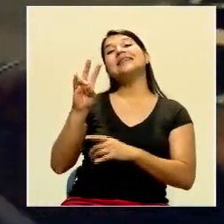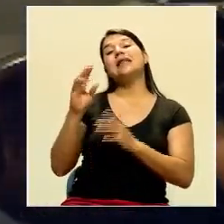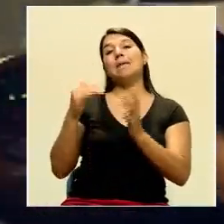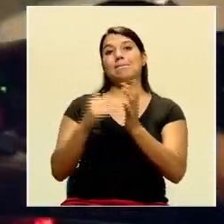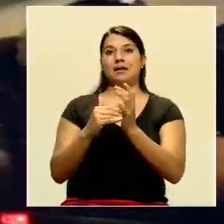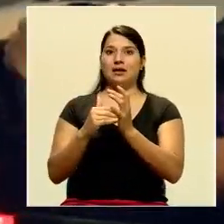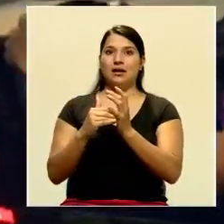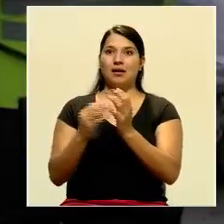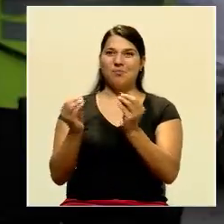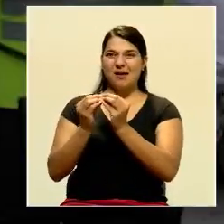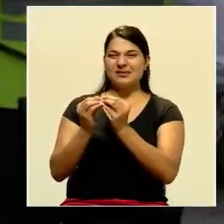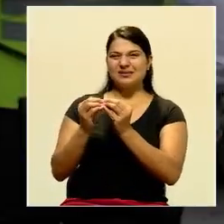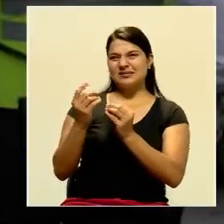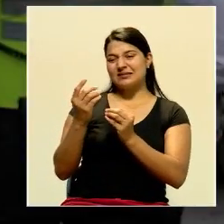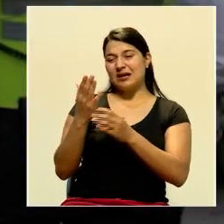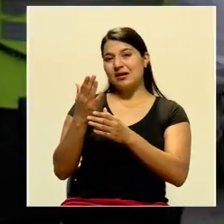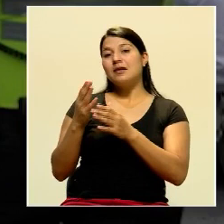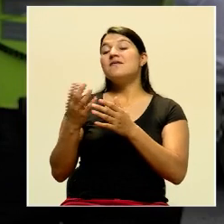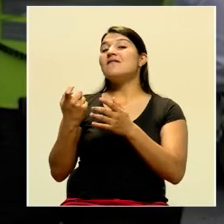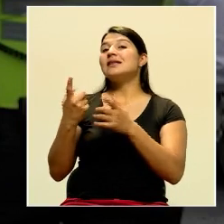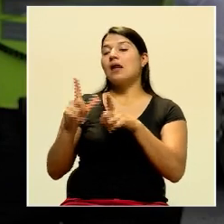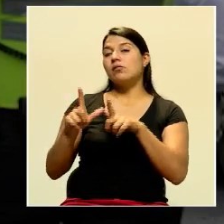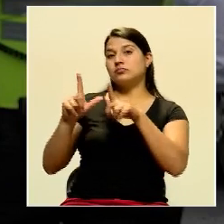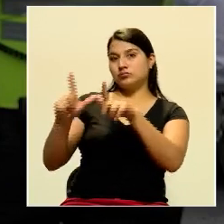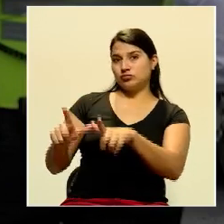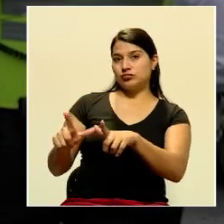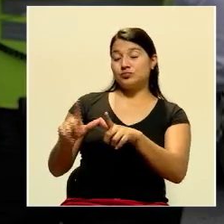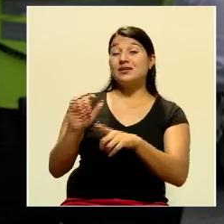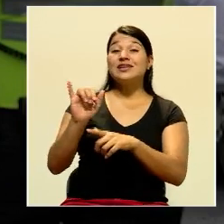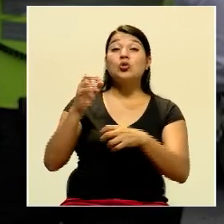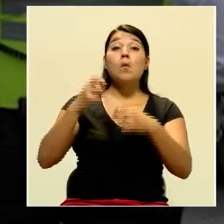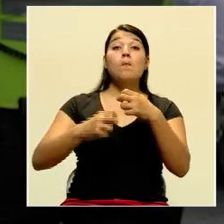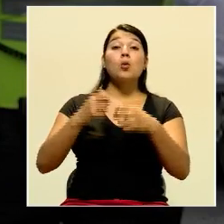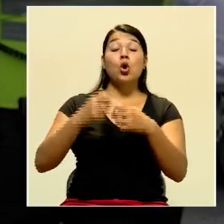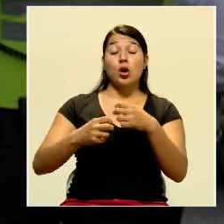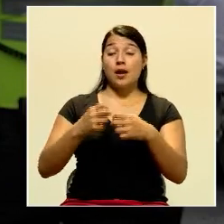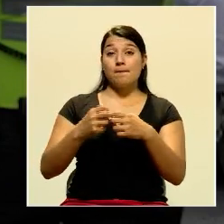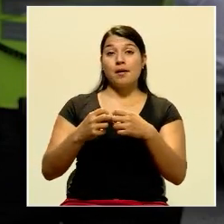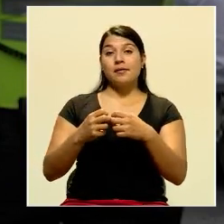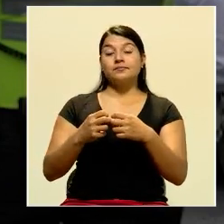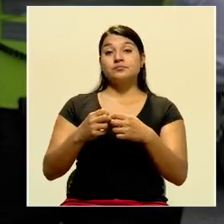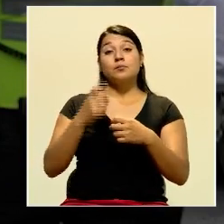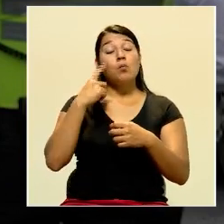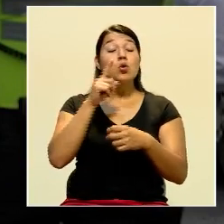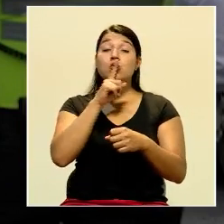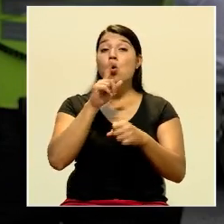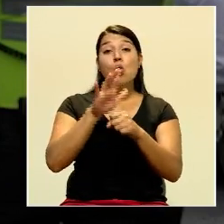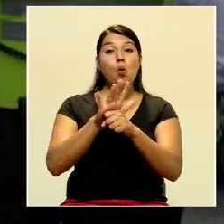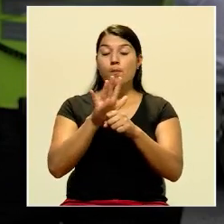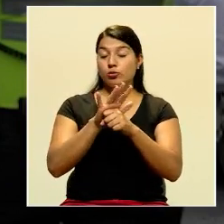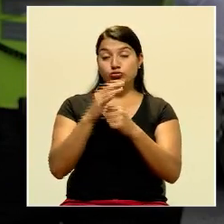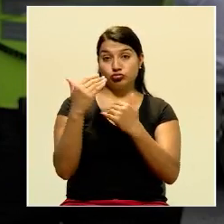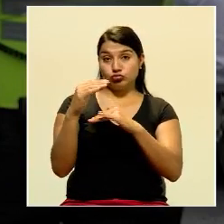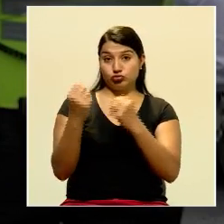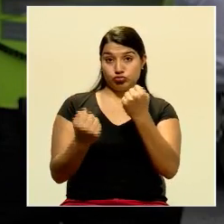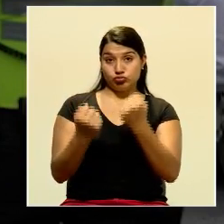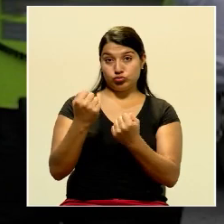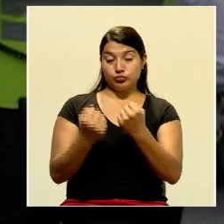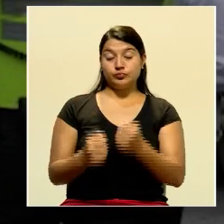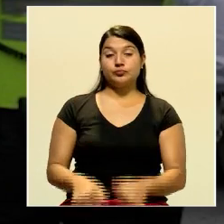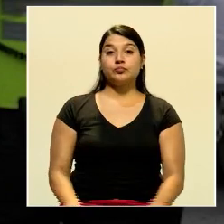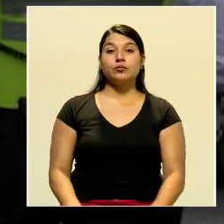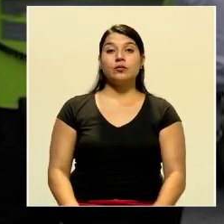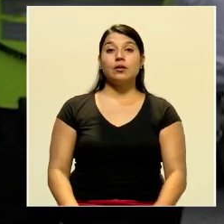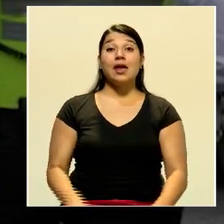entrega. Además, este es un detalle del registro del COSEBI de las boletas o partes que se han generado por incumplimiento de la restricción vehicular por